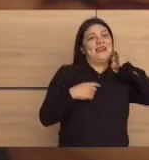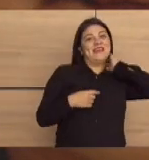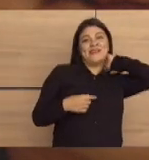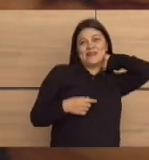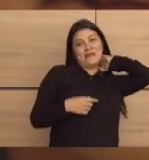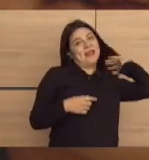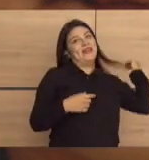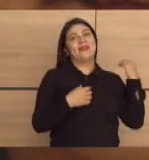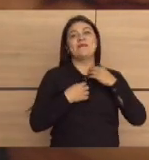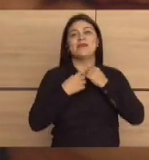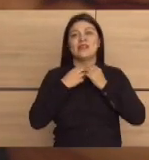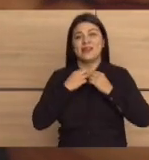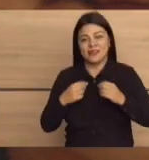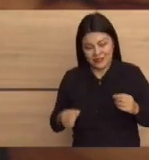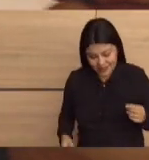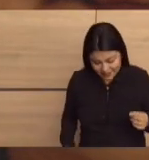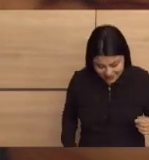competencias socioemocionales.